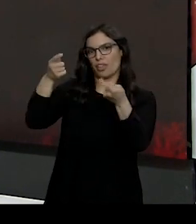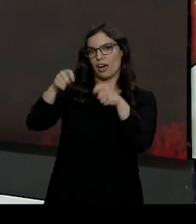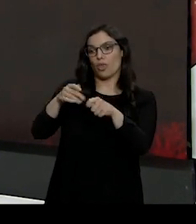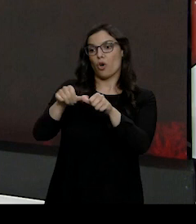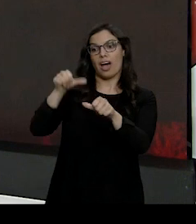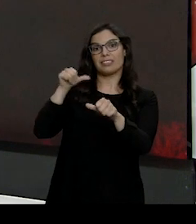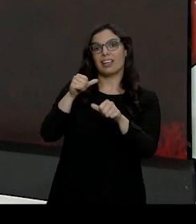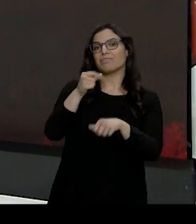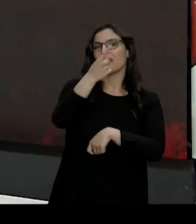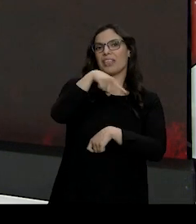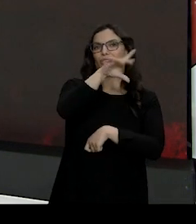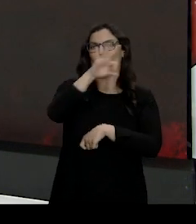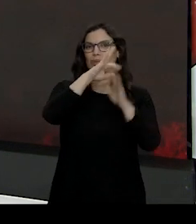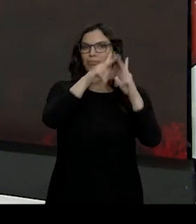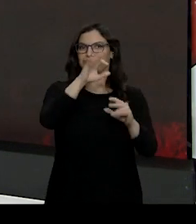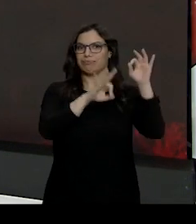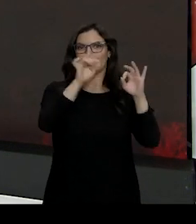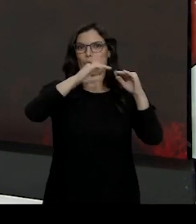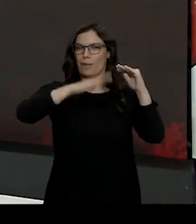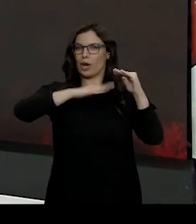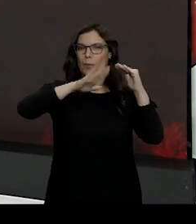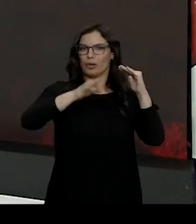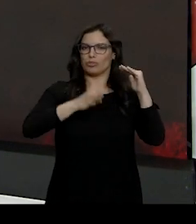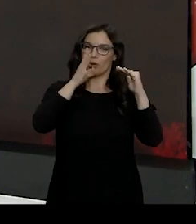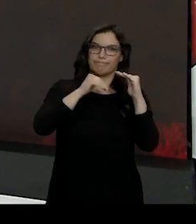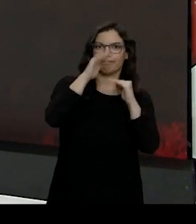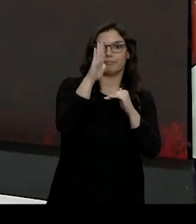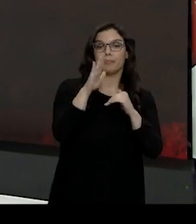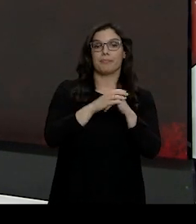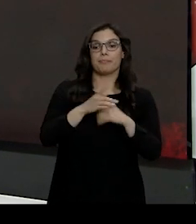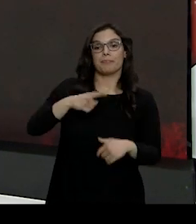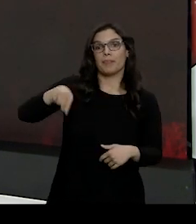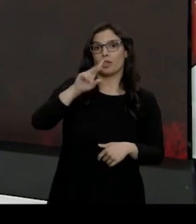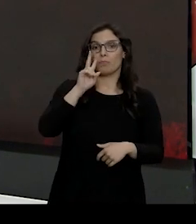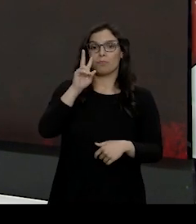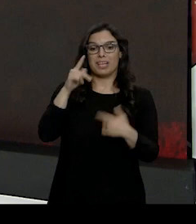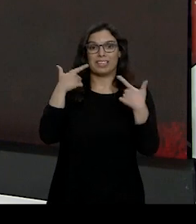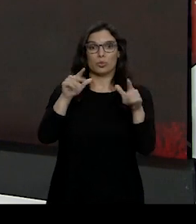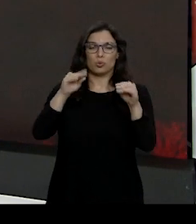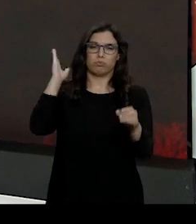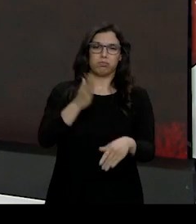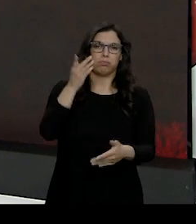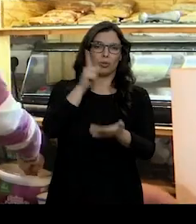superado los 150 casos de incidencia. La hostelería ve el cierre como un nuevo golpe a su sector.